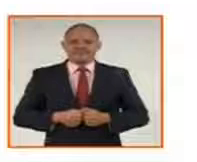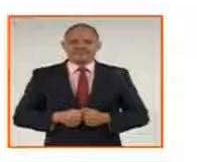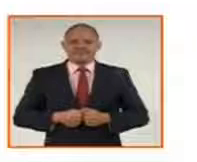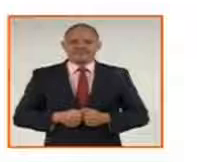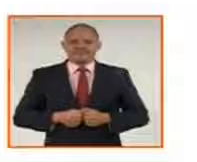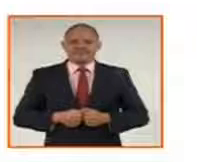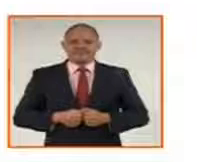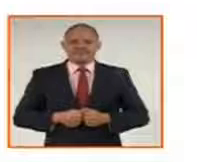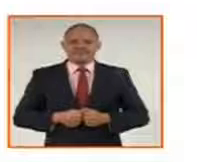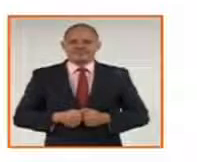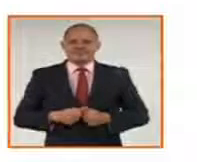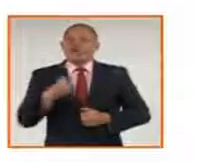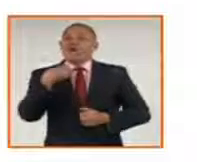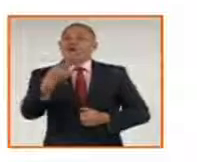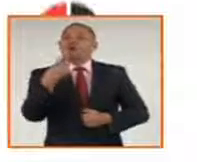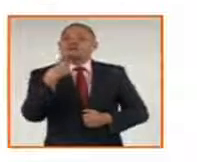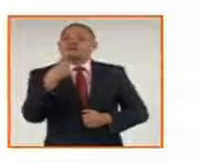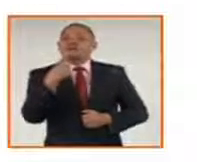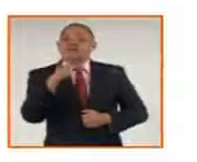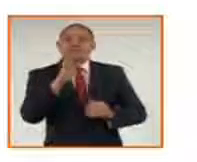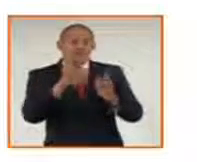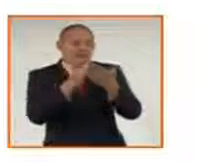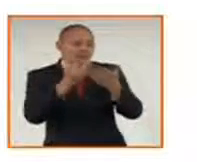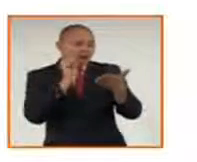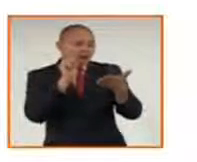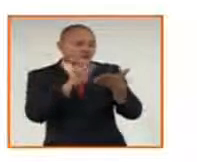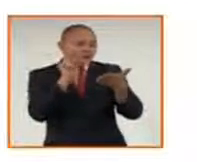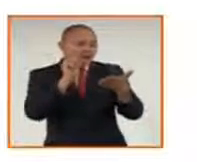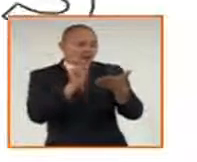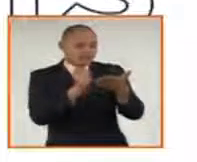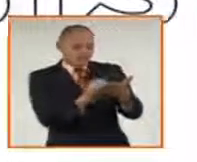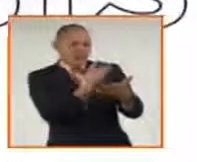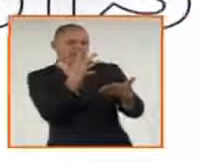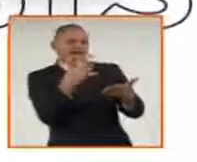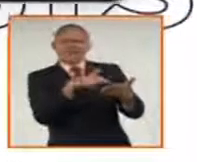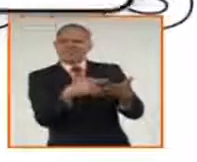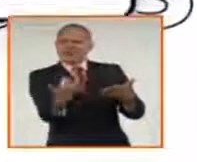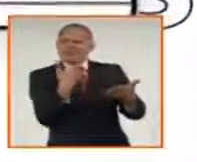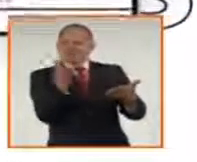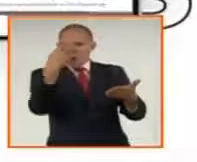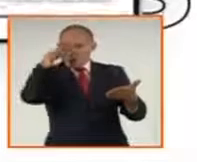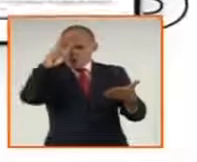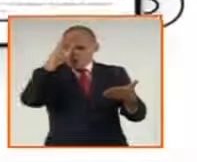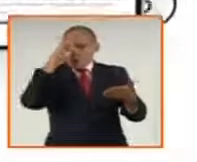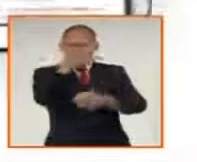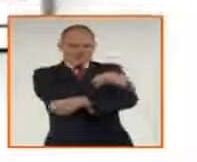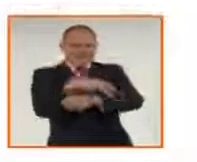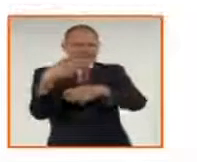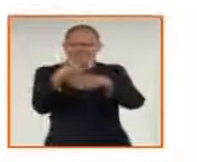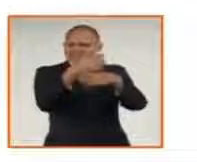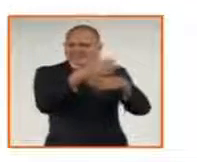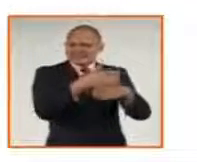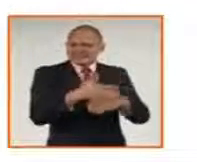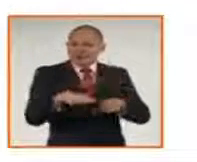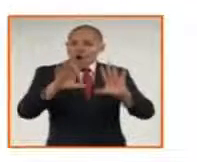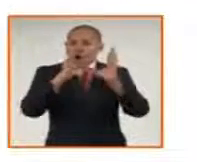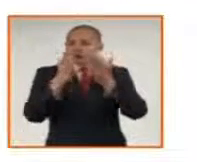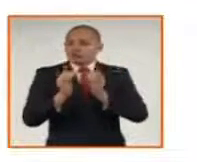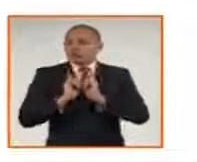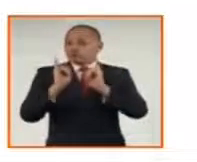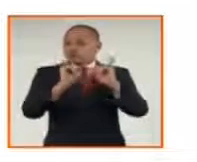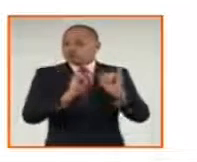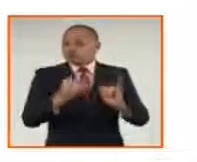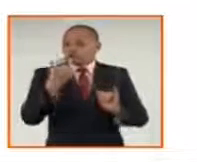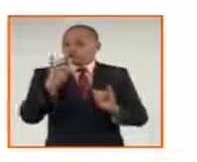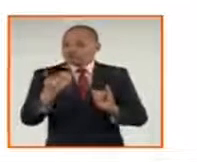Al alcance de un clic o en la pantalla de tu móvil. Las noticias de Cuba y el mundo. El análisis a profundidad de los acontecimientos. La